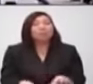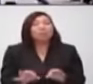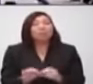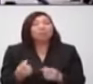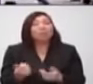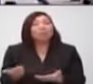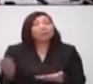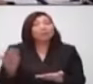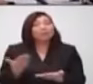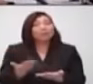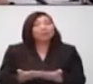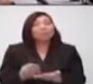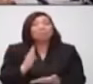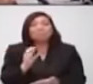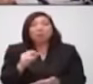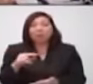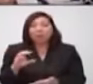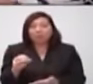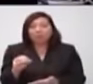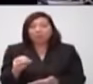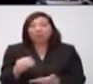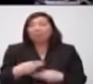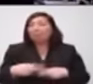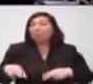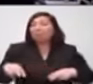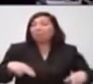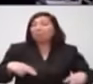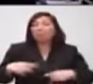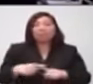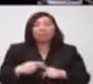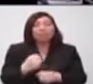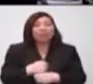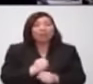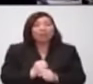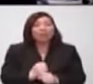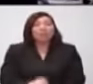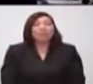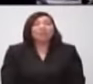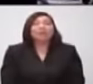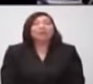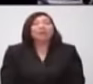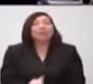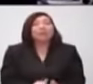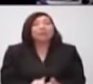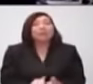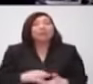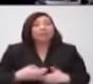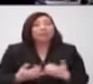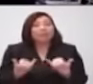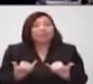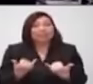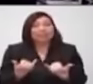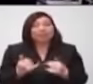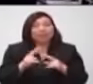importe de fondos había sido disperso en una serie de obras y que producto derivado